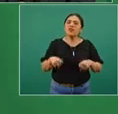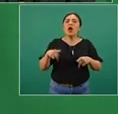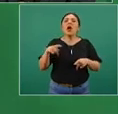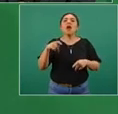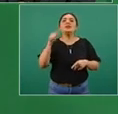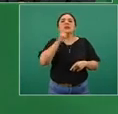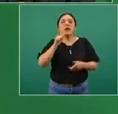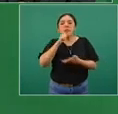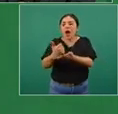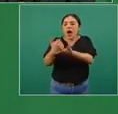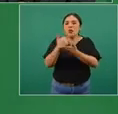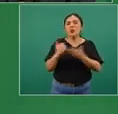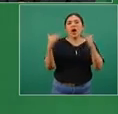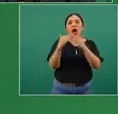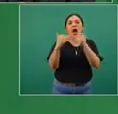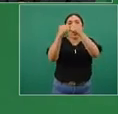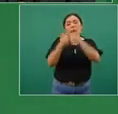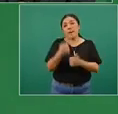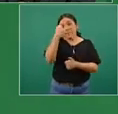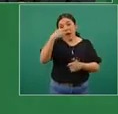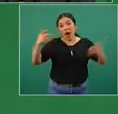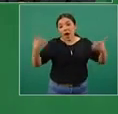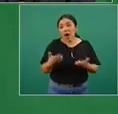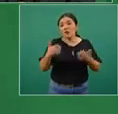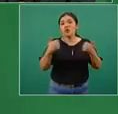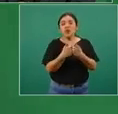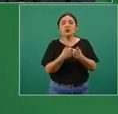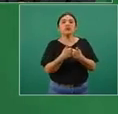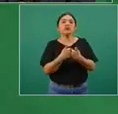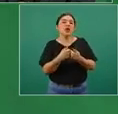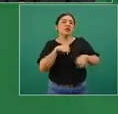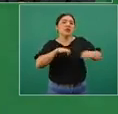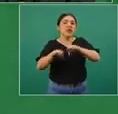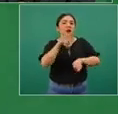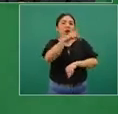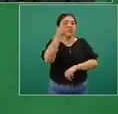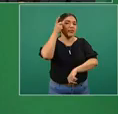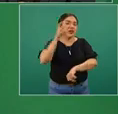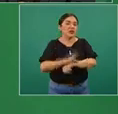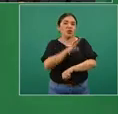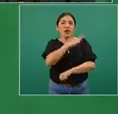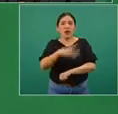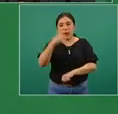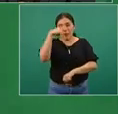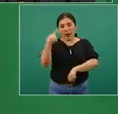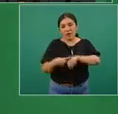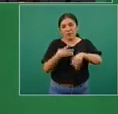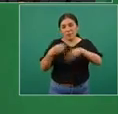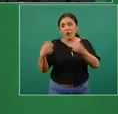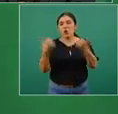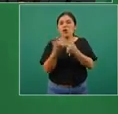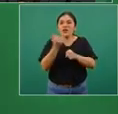nos ayuda desde casa en las labores, a la Dirección General de Epidemiología y a la Dirección